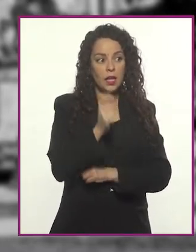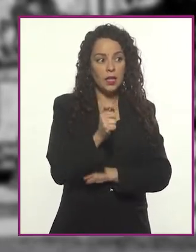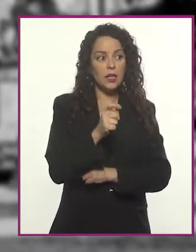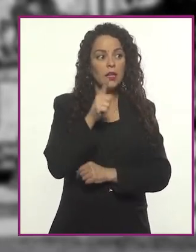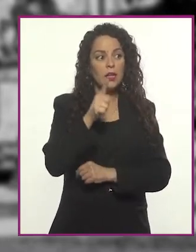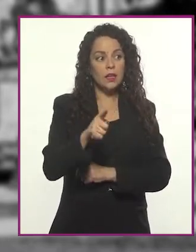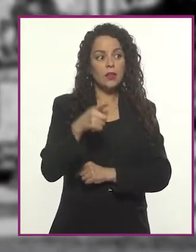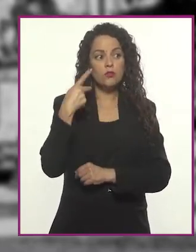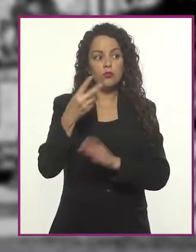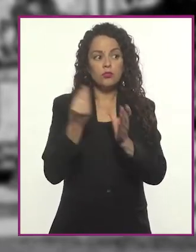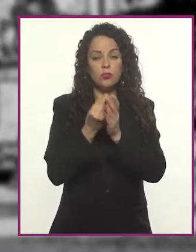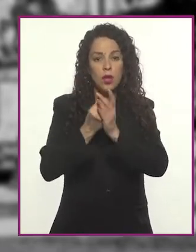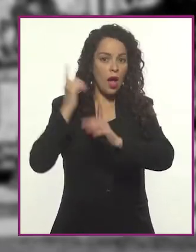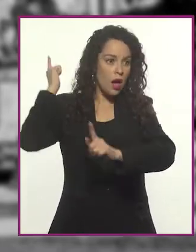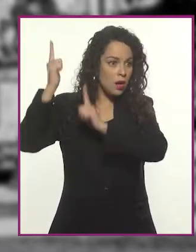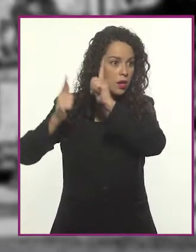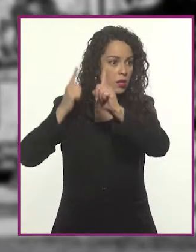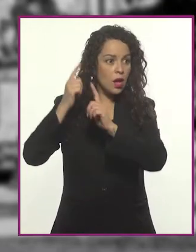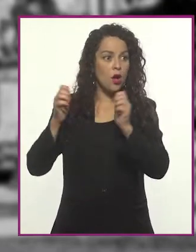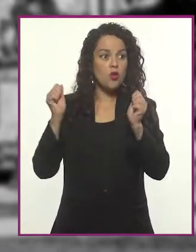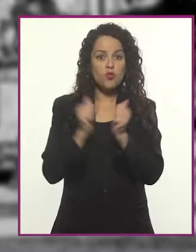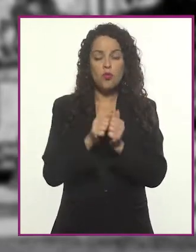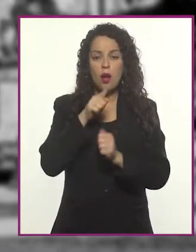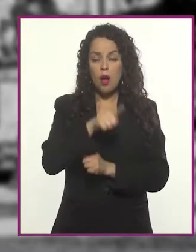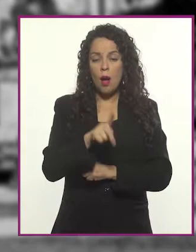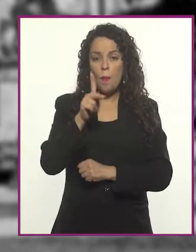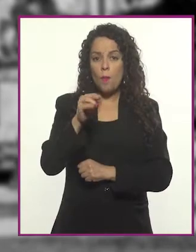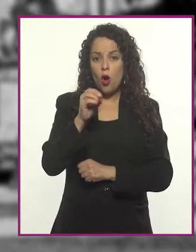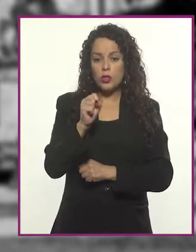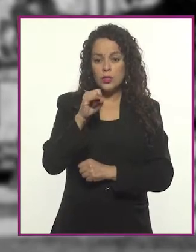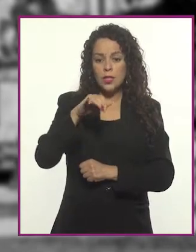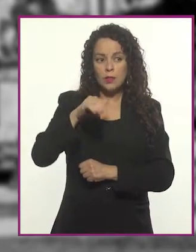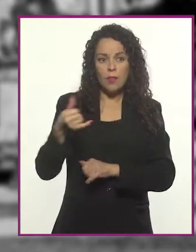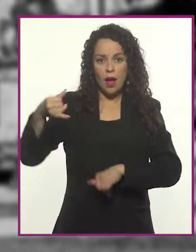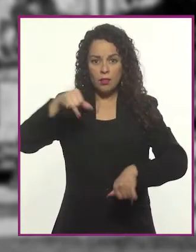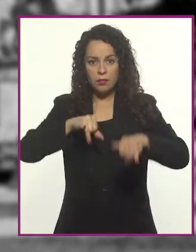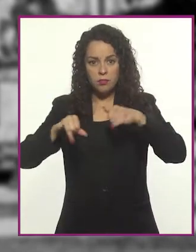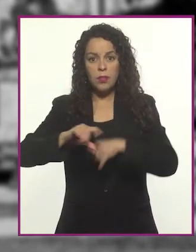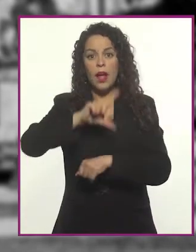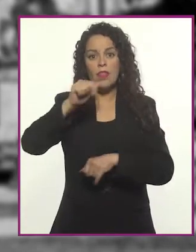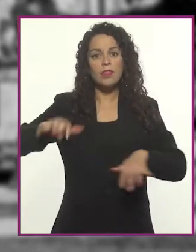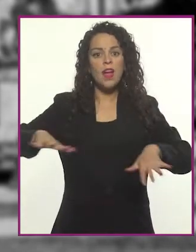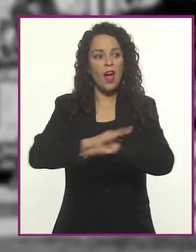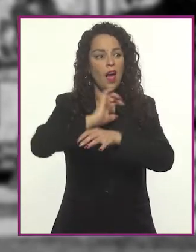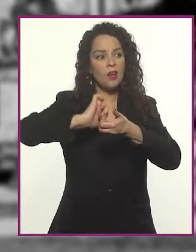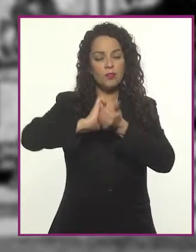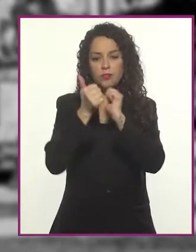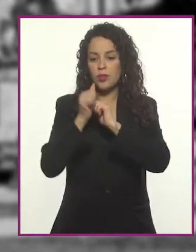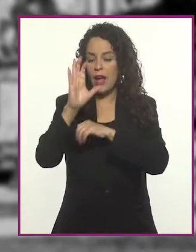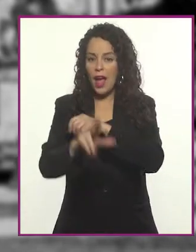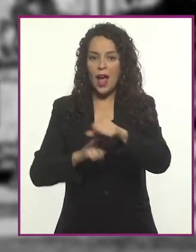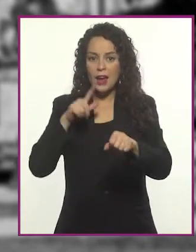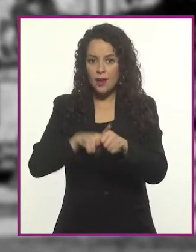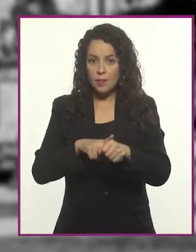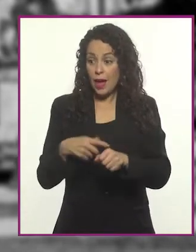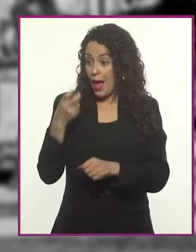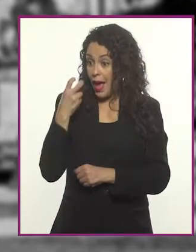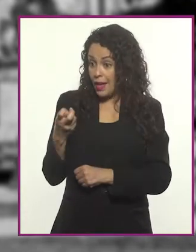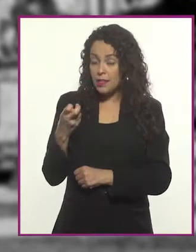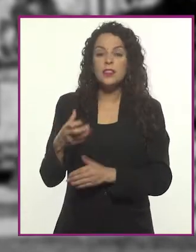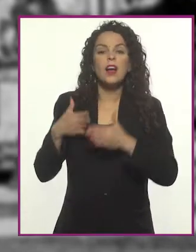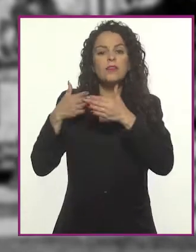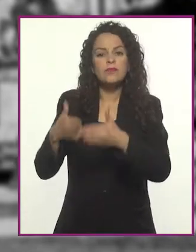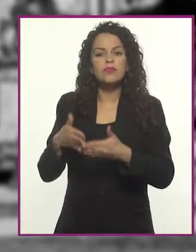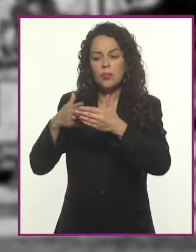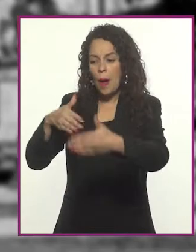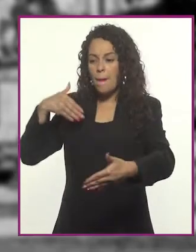mitología griega, que mediante pócimas amansaba a sus enemigos que luego transformaba en animales. Justo en la Odisea, desembarcan en la isla